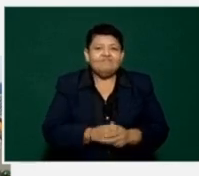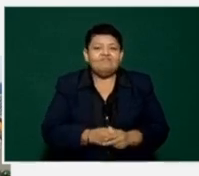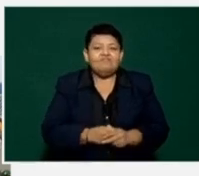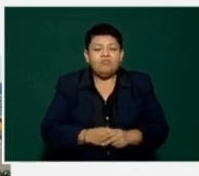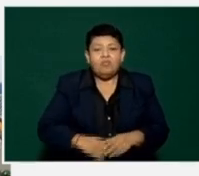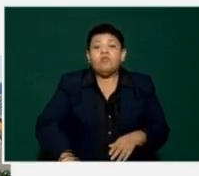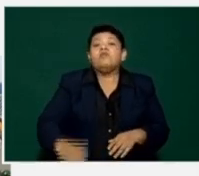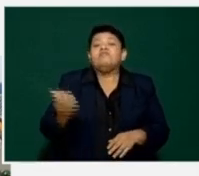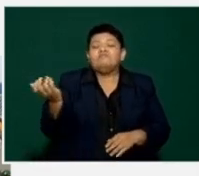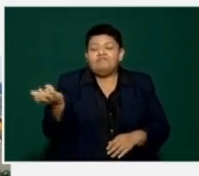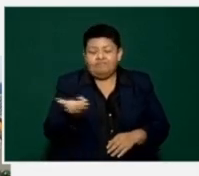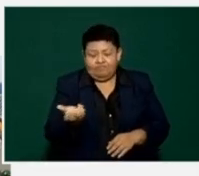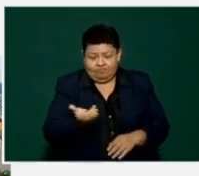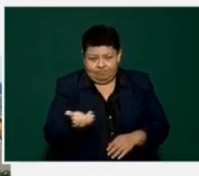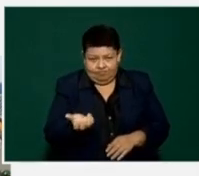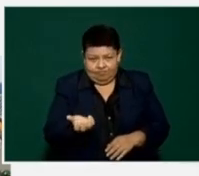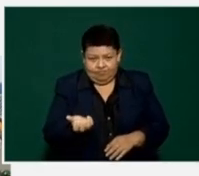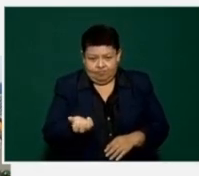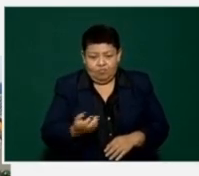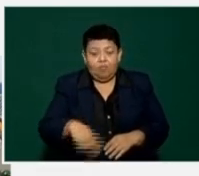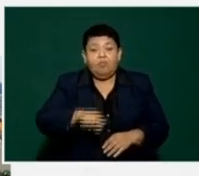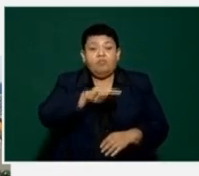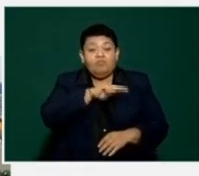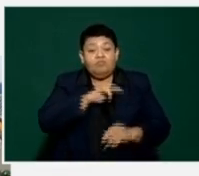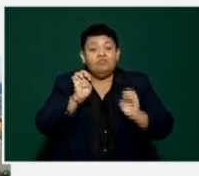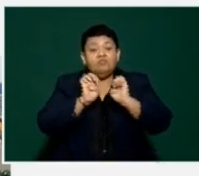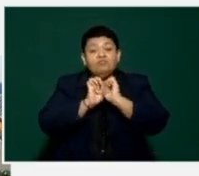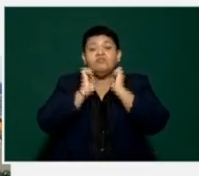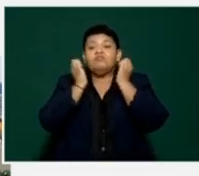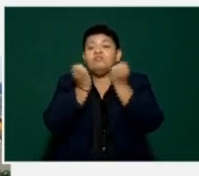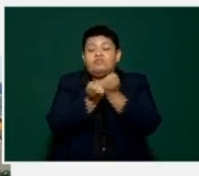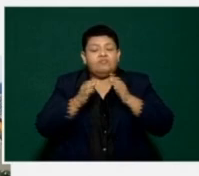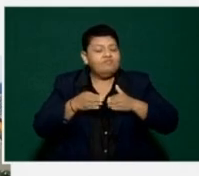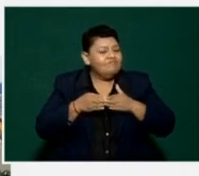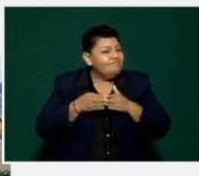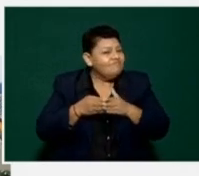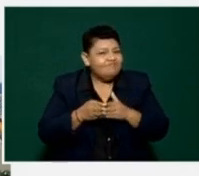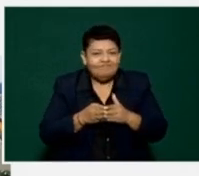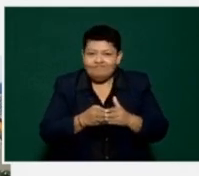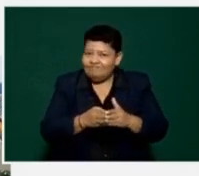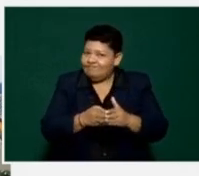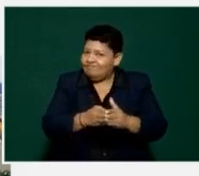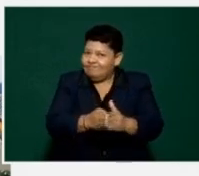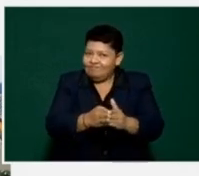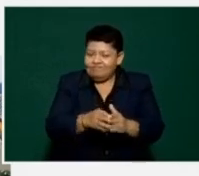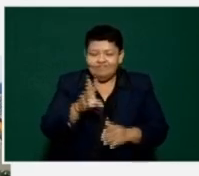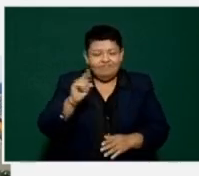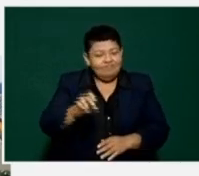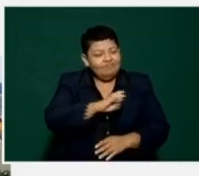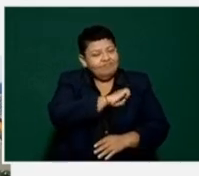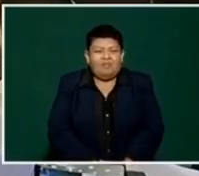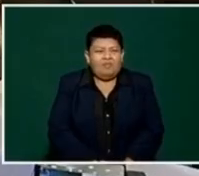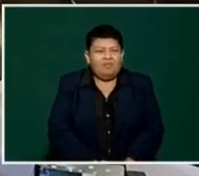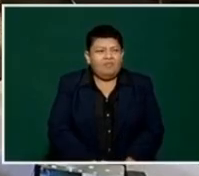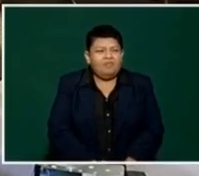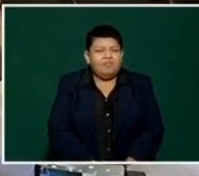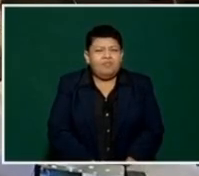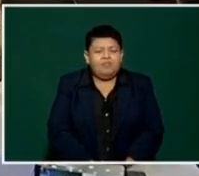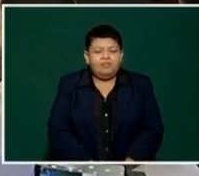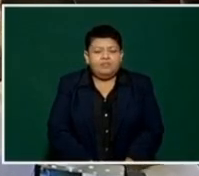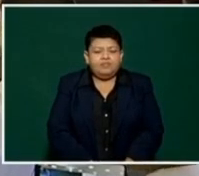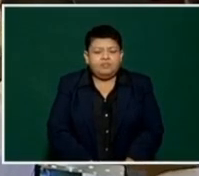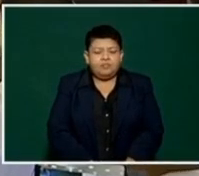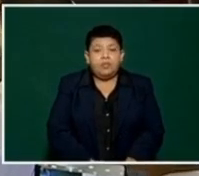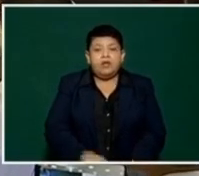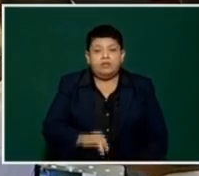como equipo para el personal operación y se instalarán dos es cartero metros que servirán para detectar la mancha de sargazo que se aproxima a